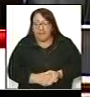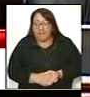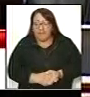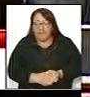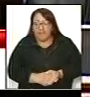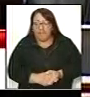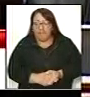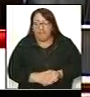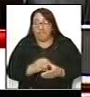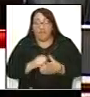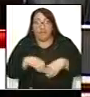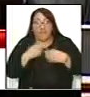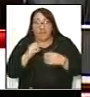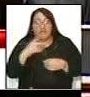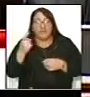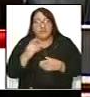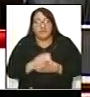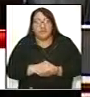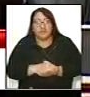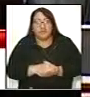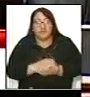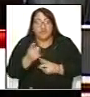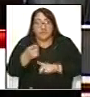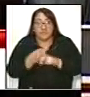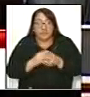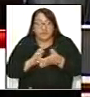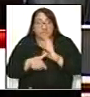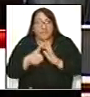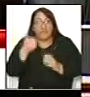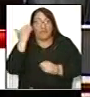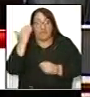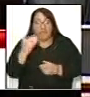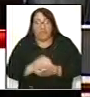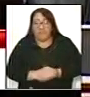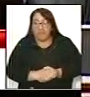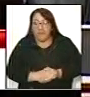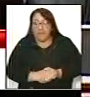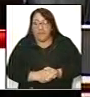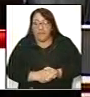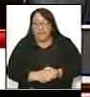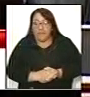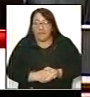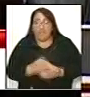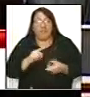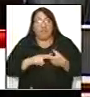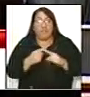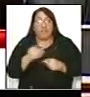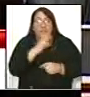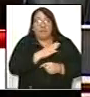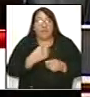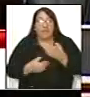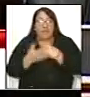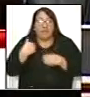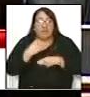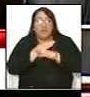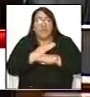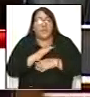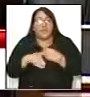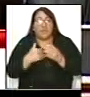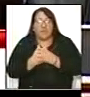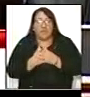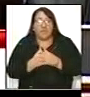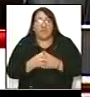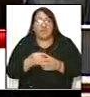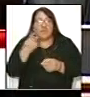en las que puedo decir únicamente se sumó luego el APRA, desde gobiernos anteriores hemos defendido